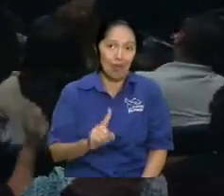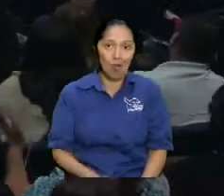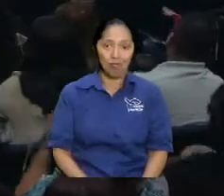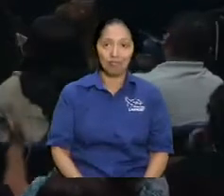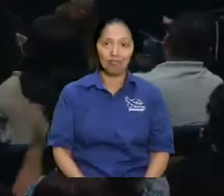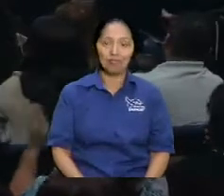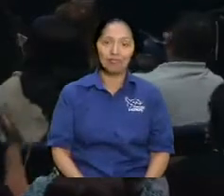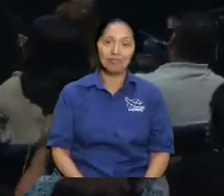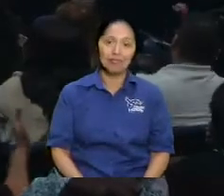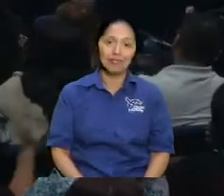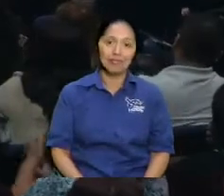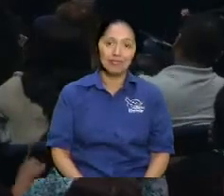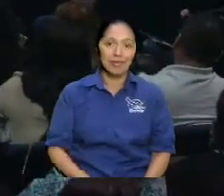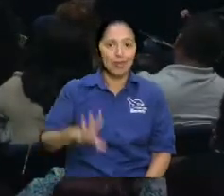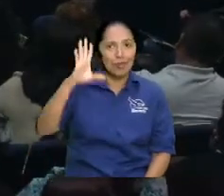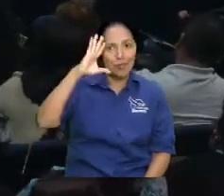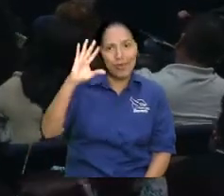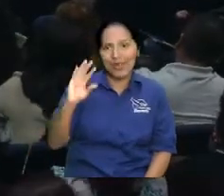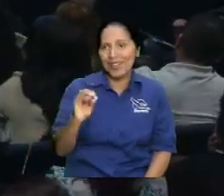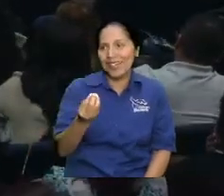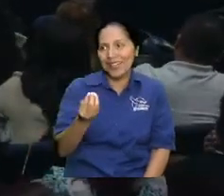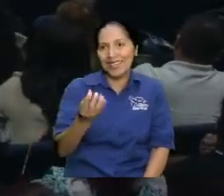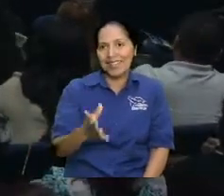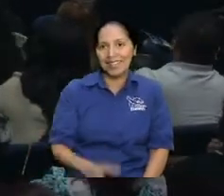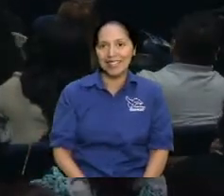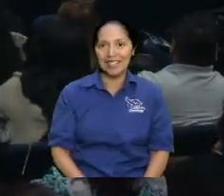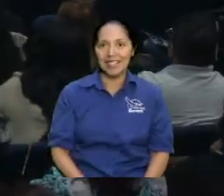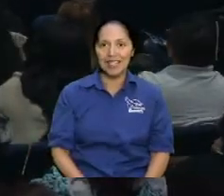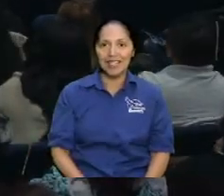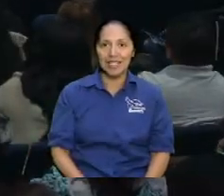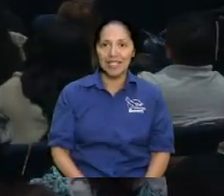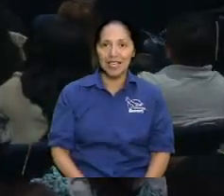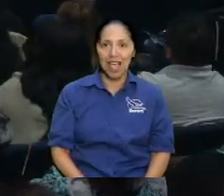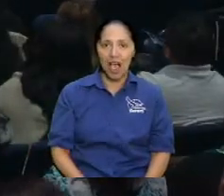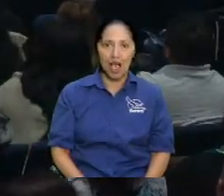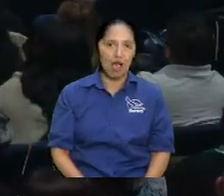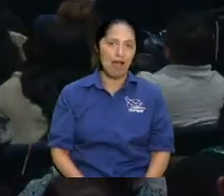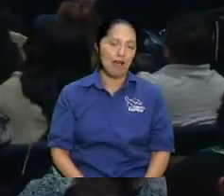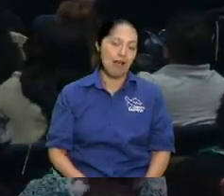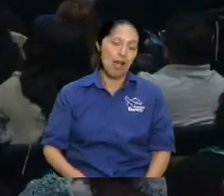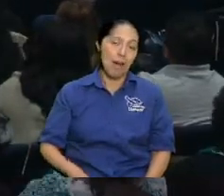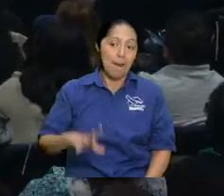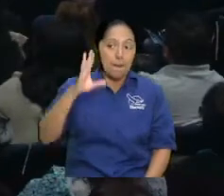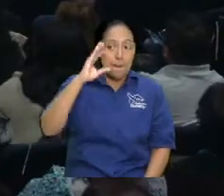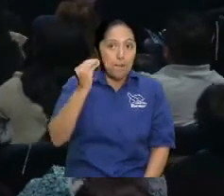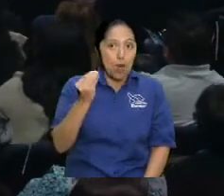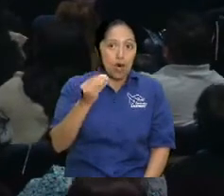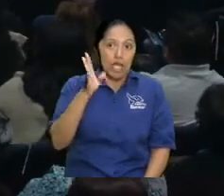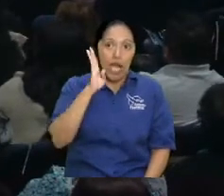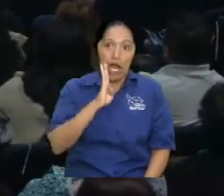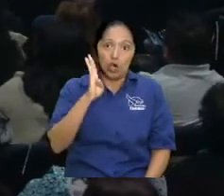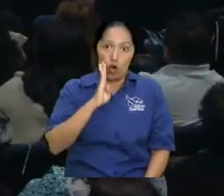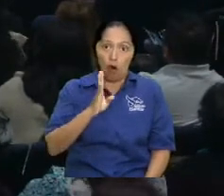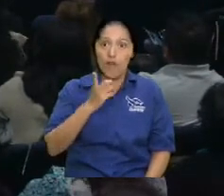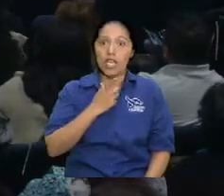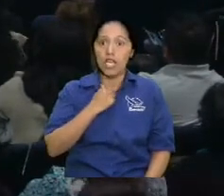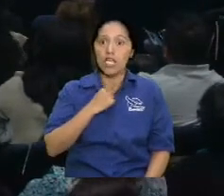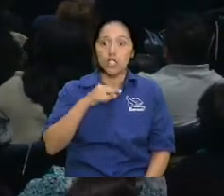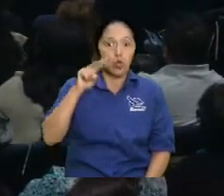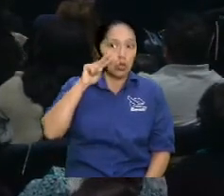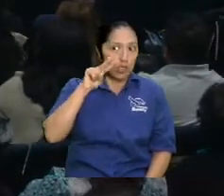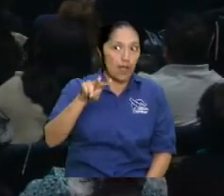Pero, ¿por qué? Ah, porque eso es lo que va a impactar a los jóvenes. Entonces los miran como mercadería. Ese es